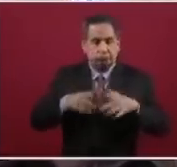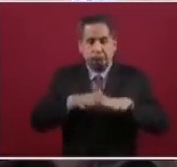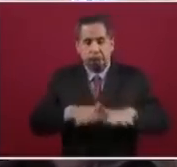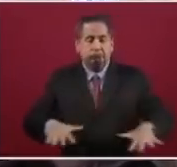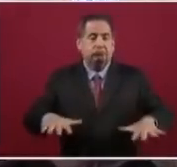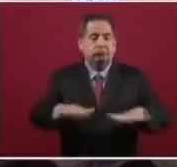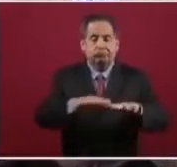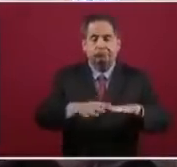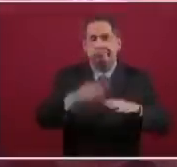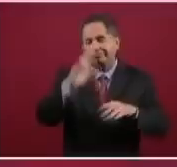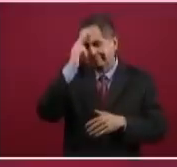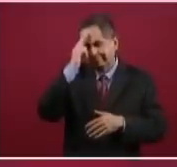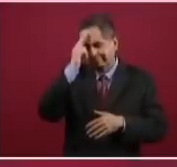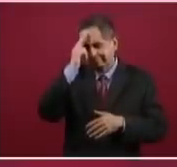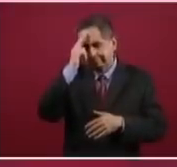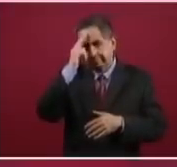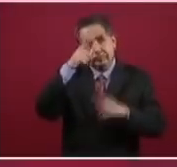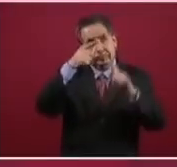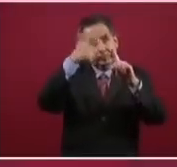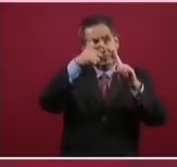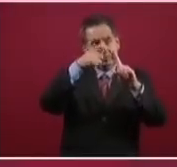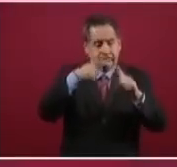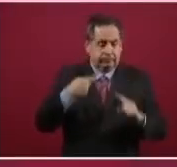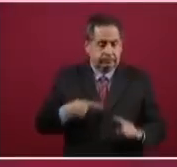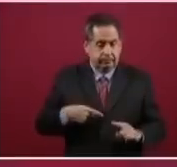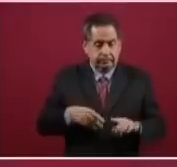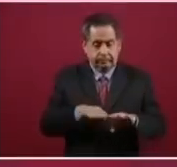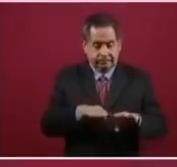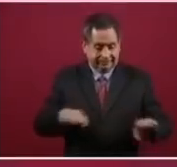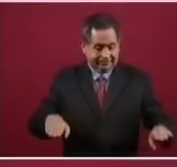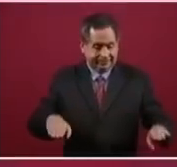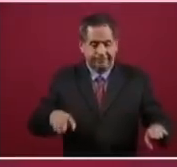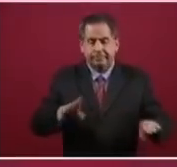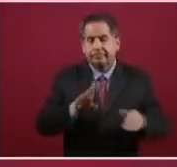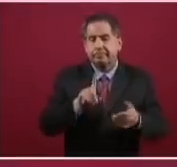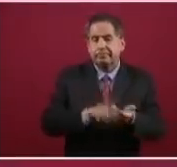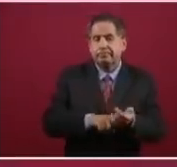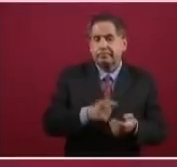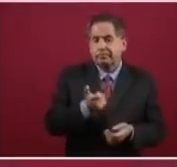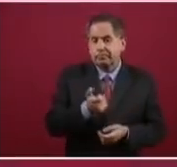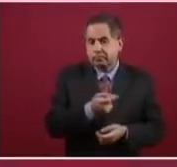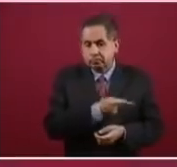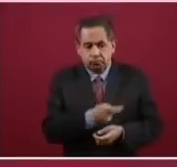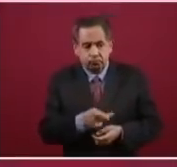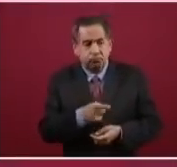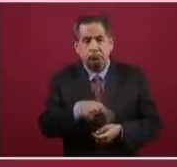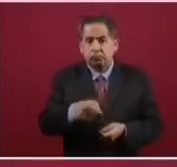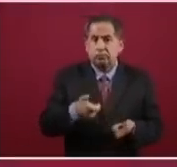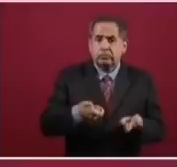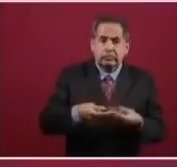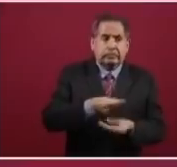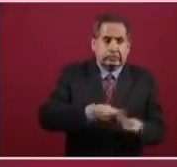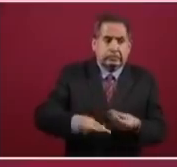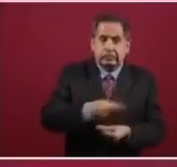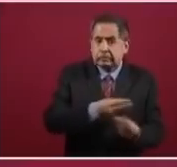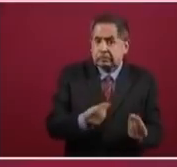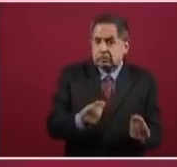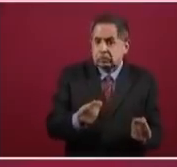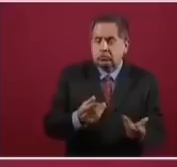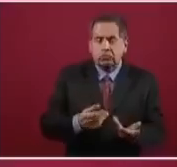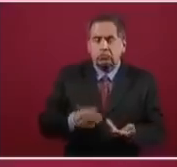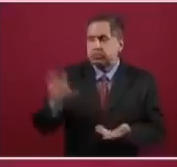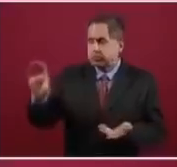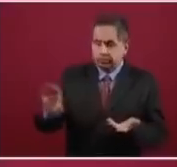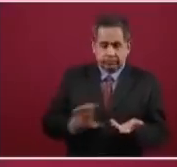base de la pirámide de ingresos la base de la prima de ingresos tiene una propensión marginal al consumo muy alta quiere decir que entre que reciben